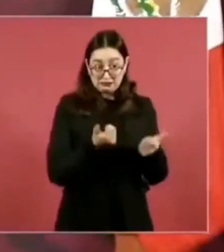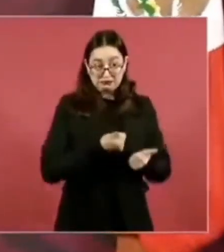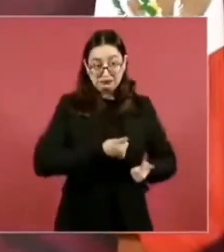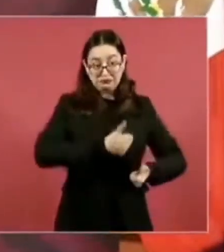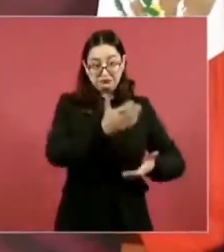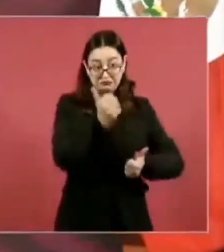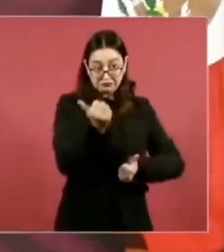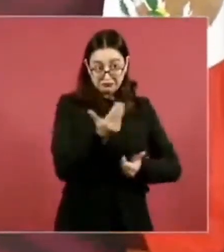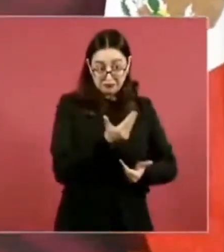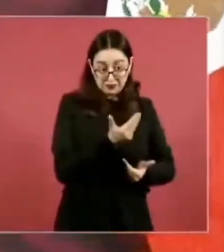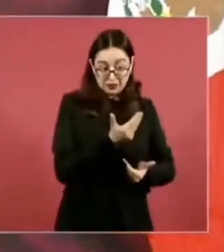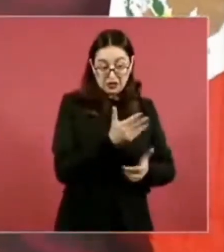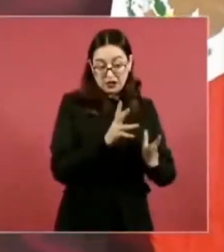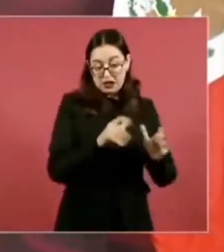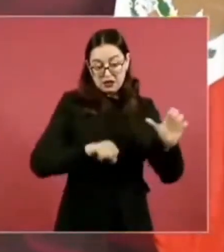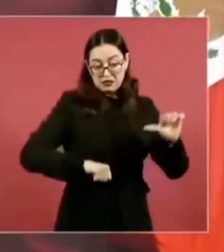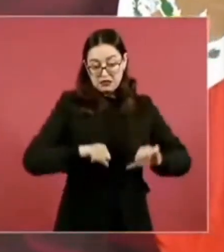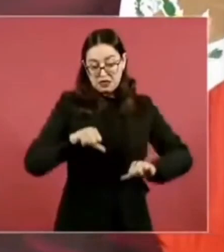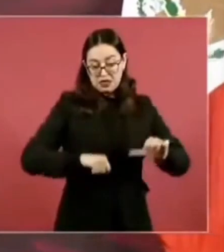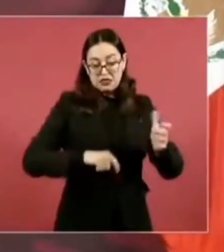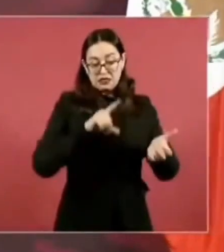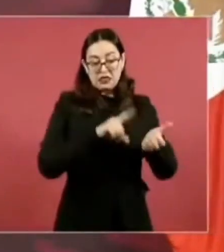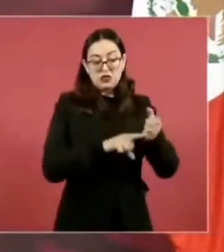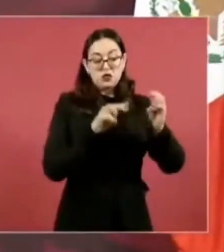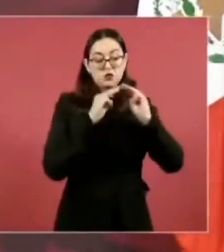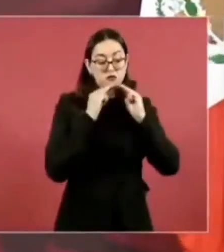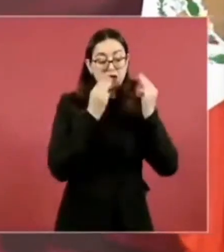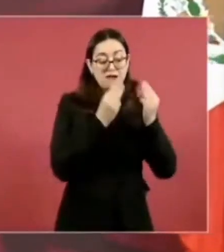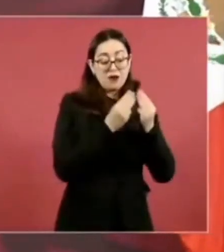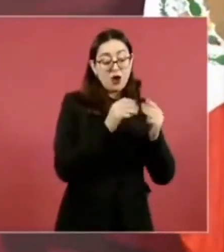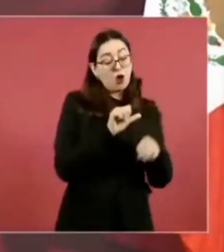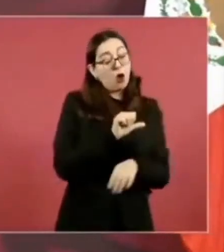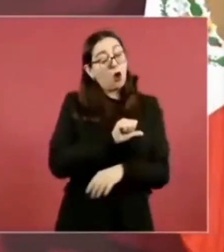y otras actividades delictivas y